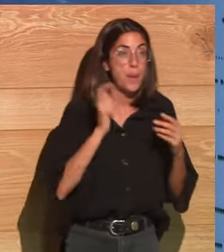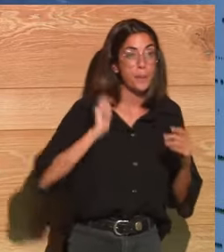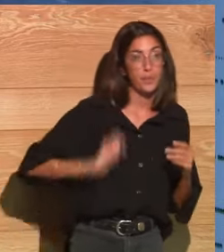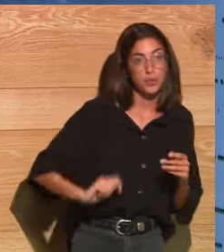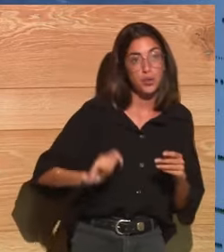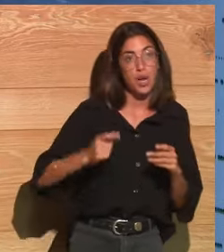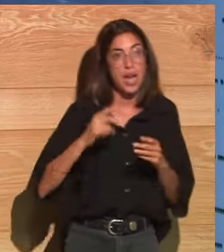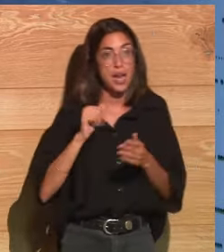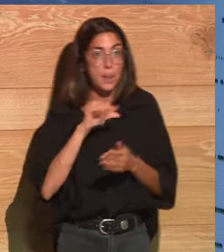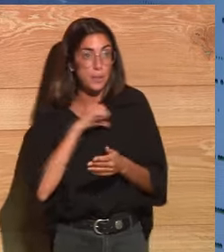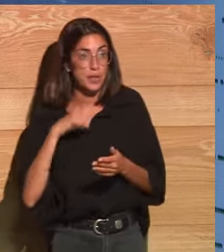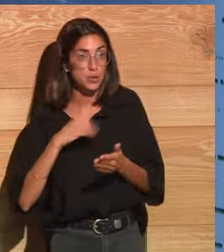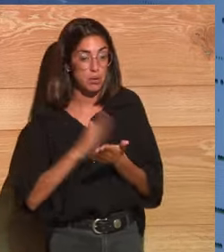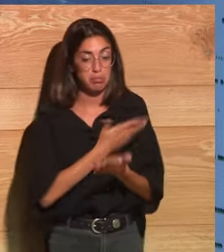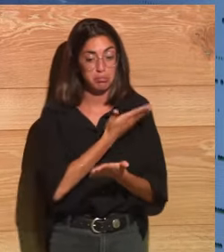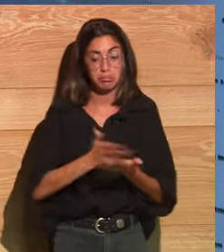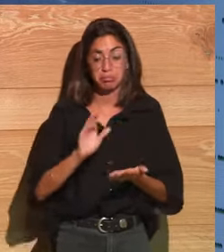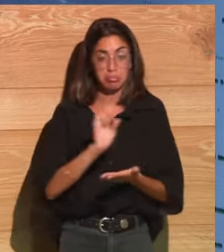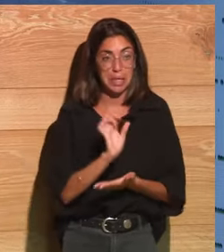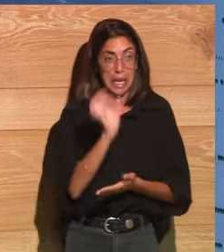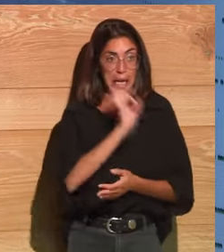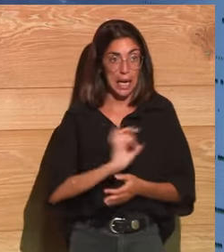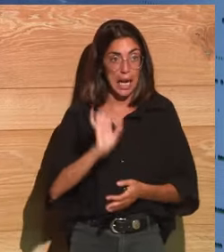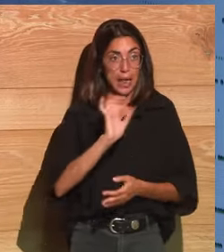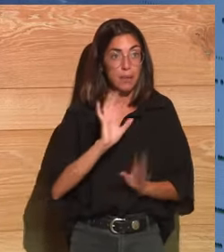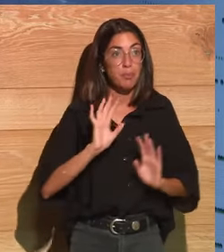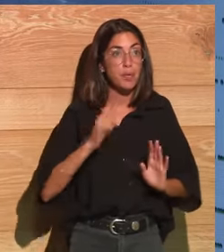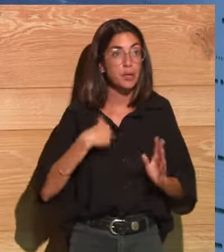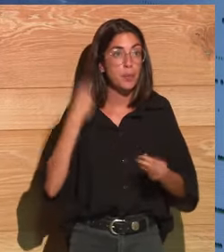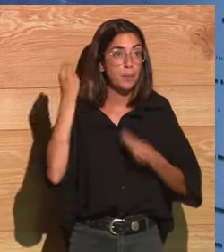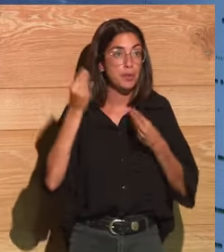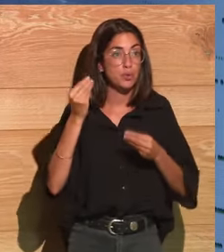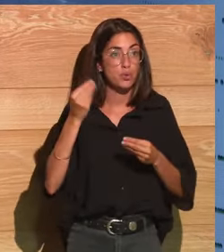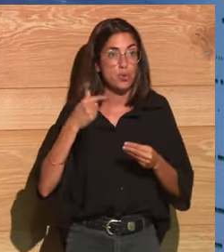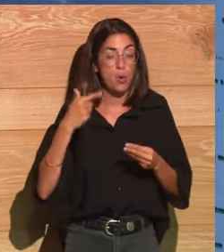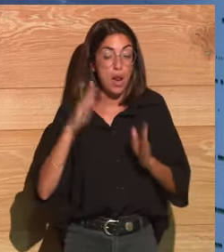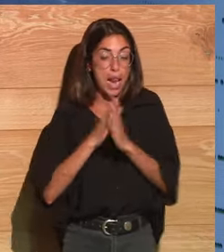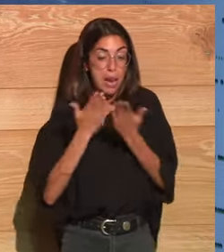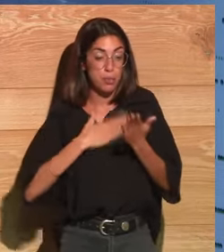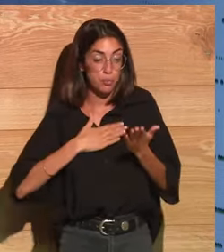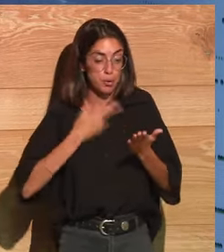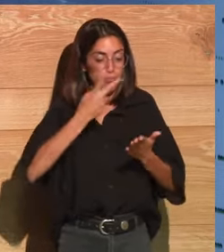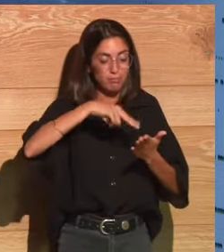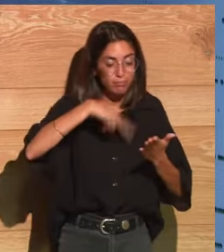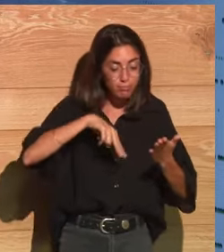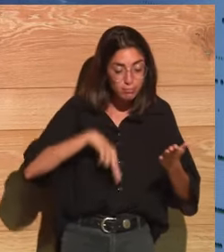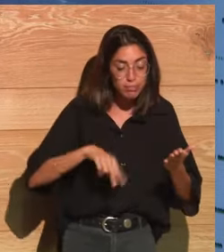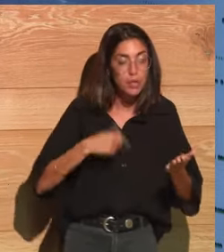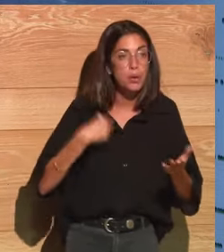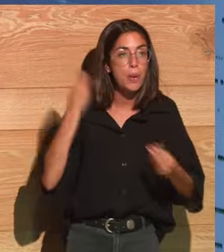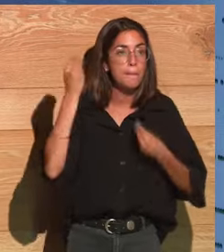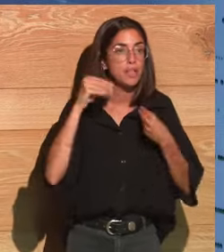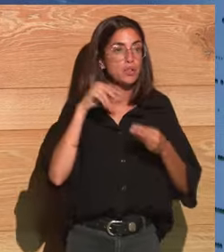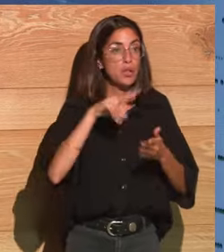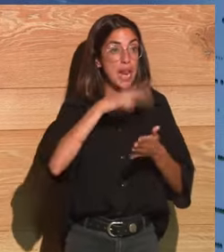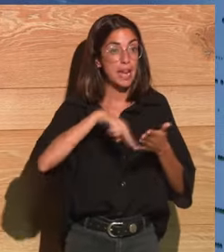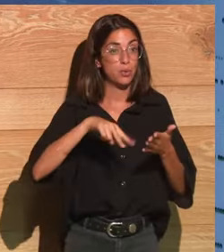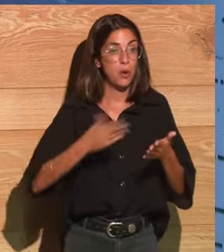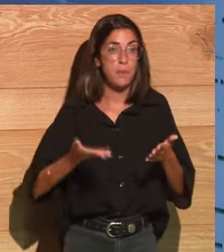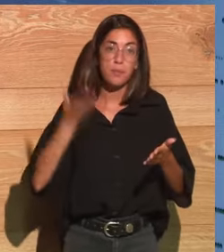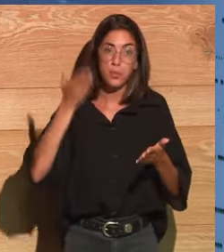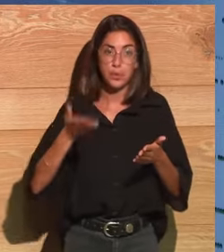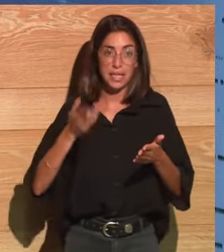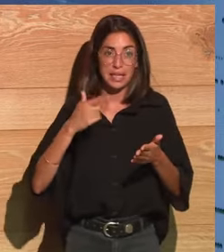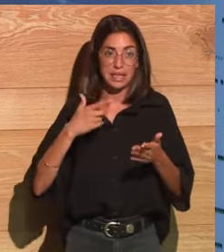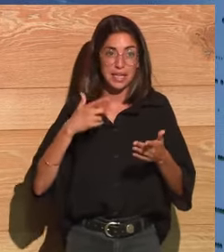están mis lecturas de muchos años, pero en esas lecturas vi paralelos, por eso creo que la ficción y la lectura es tan importante en el ser humano, porque vi